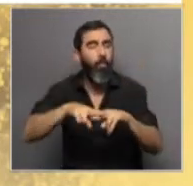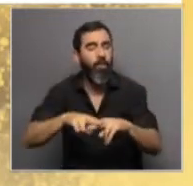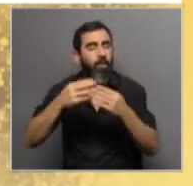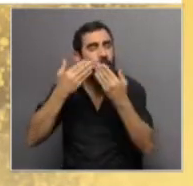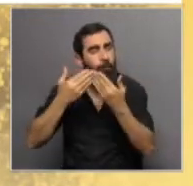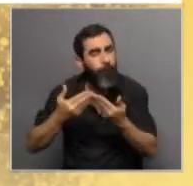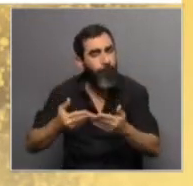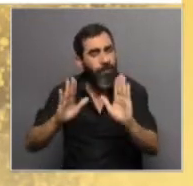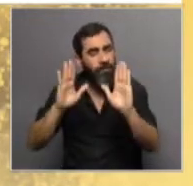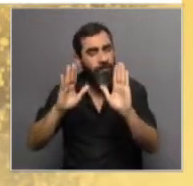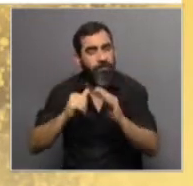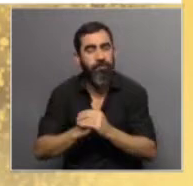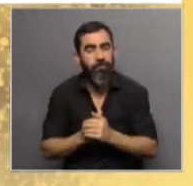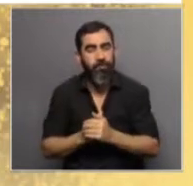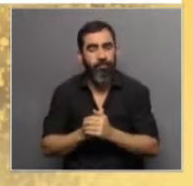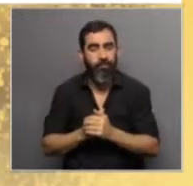para nosotros